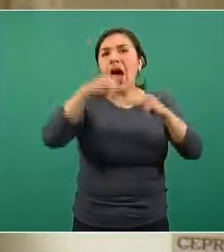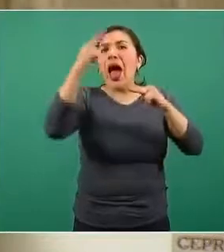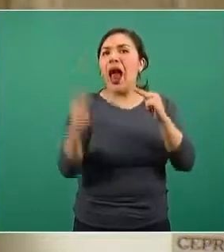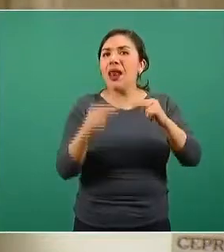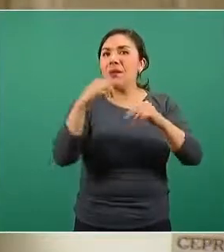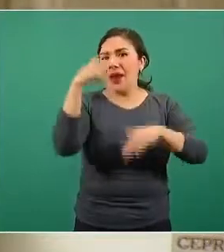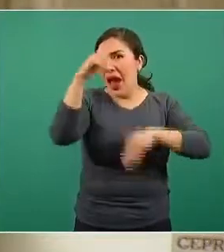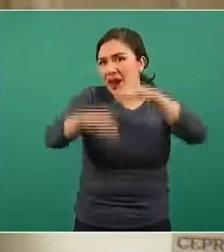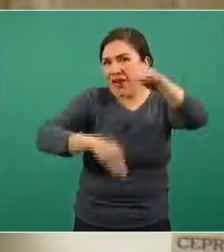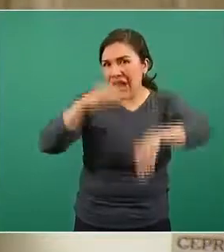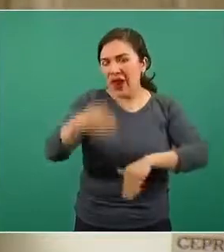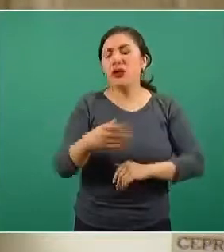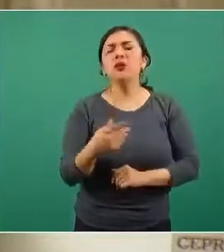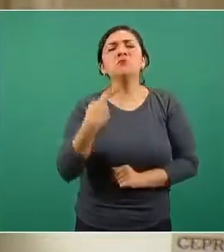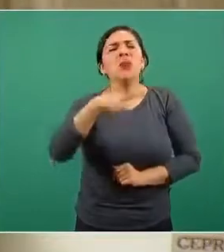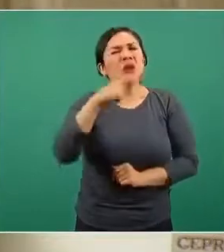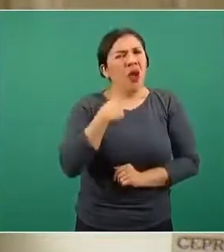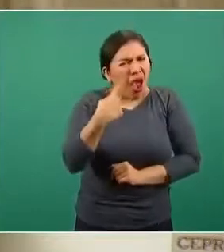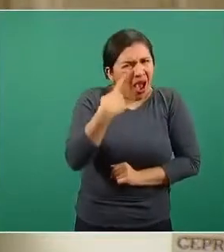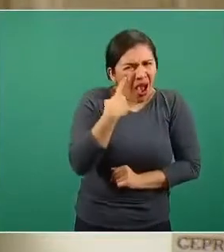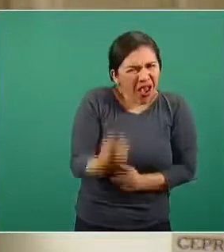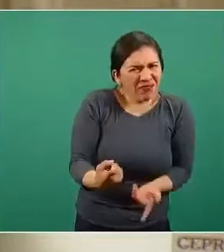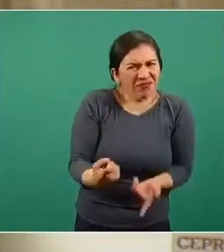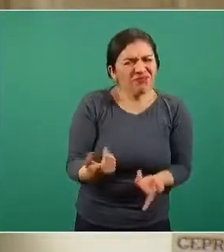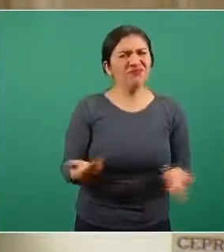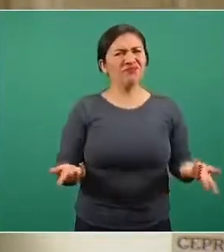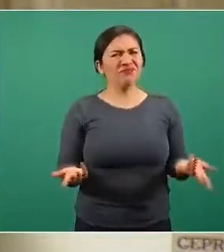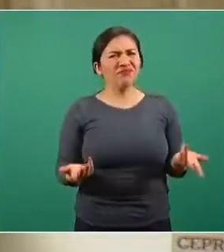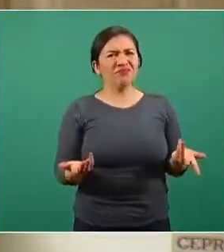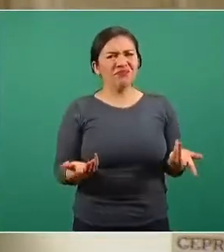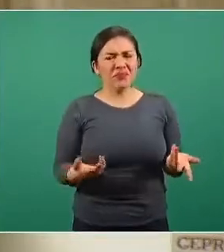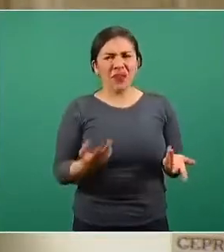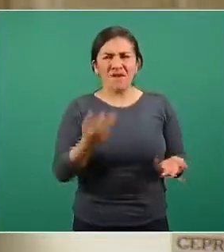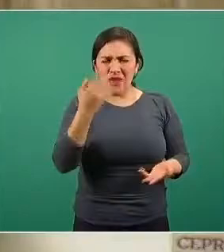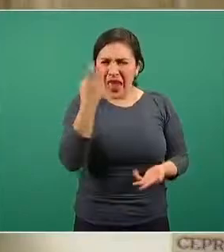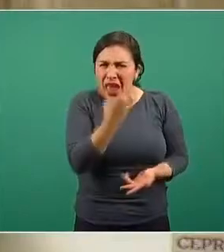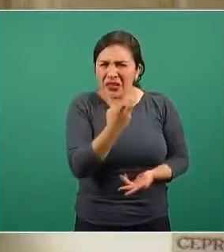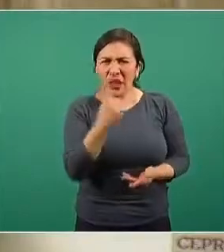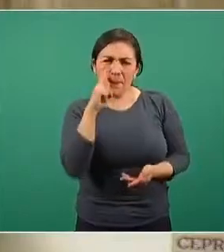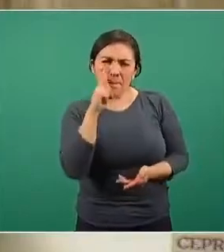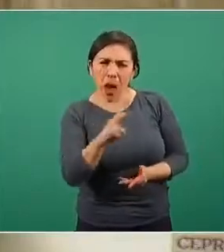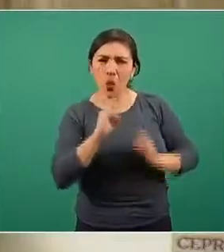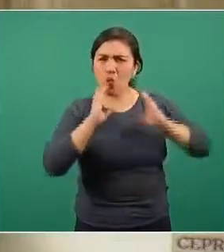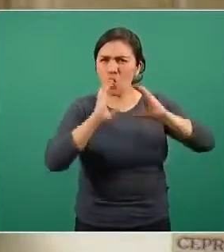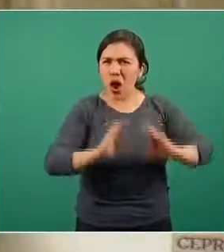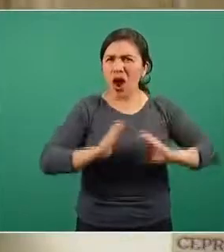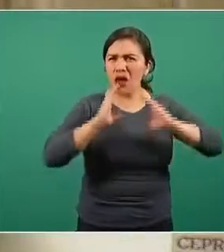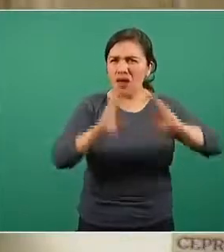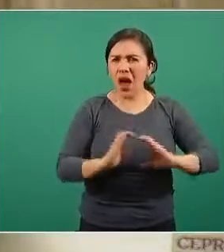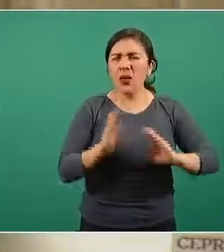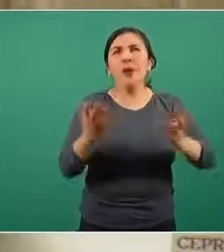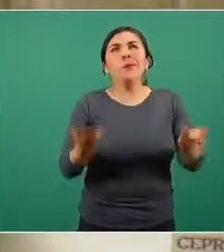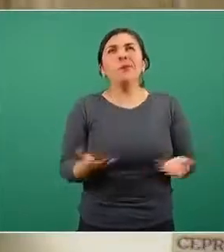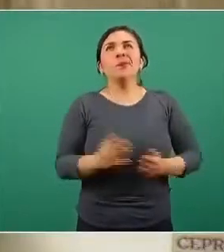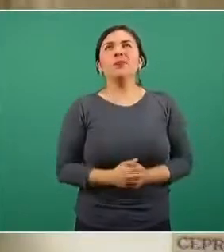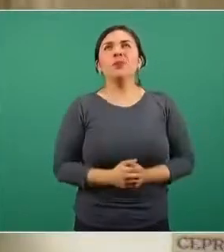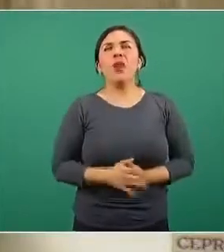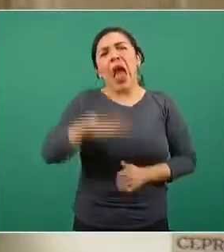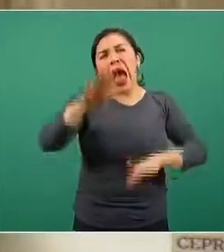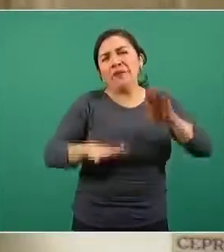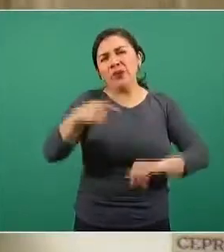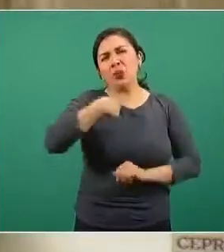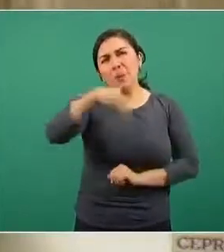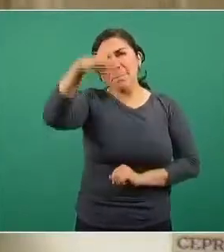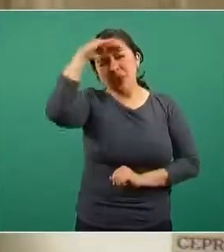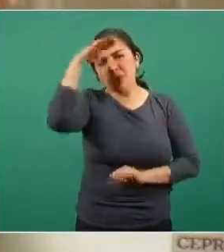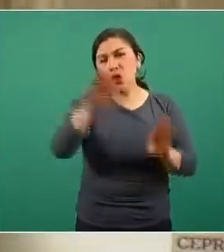pero me llama la atención este cuidado. Vaya, uno normalmente piensa que